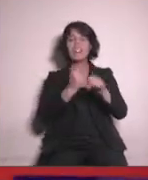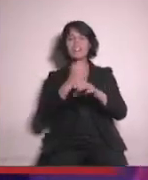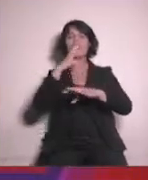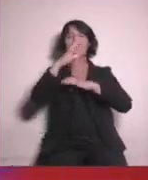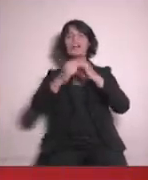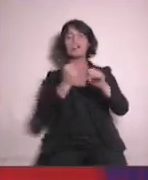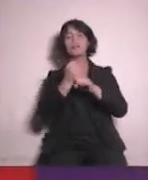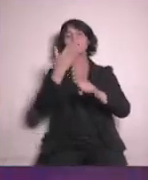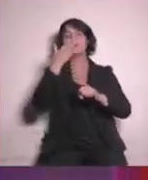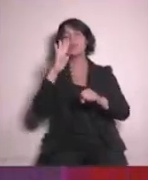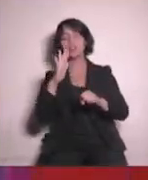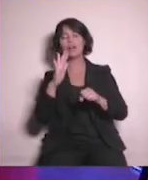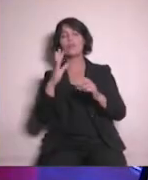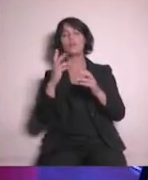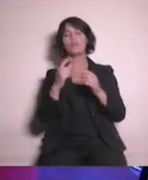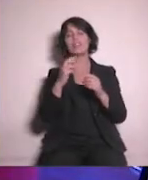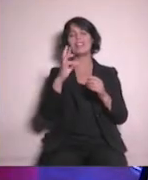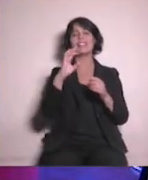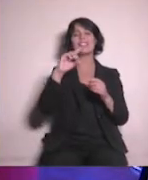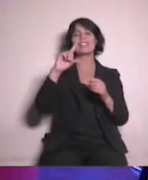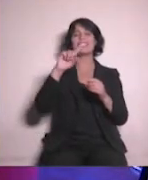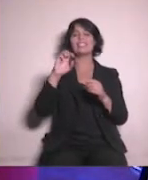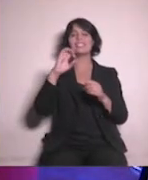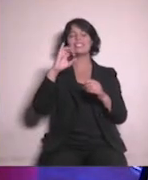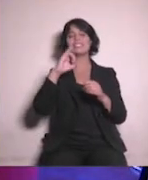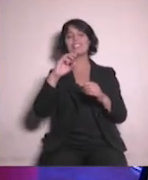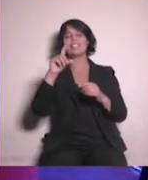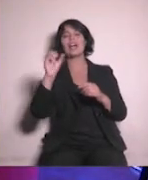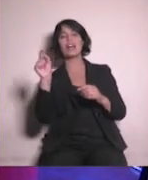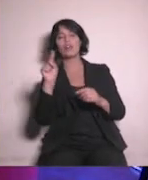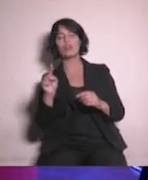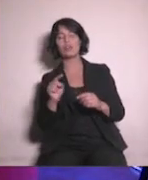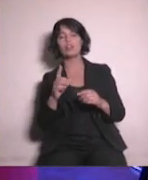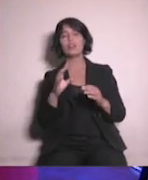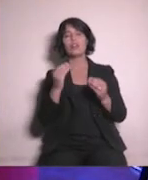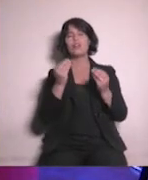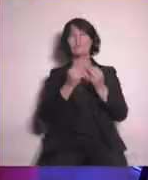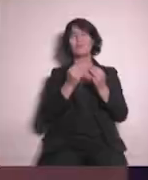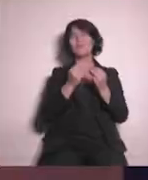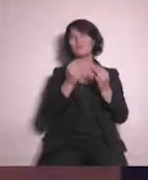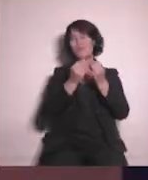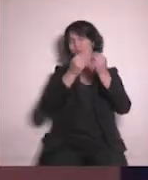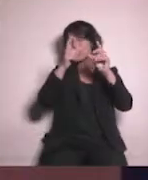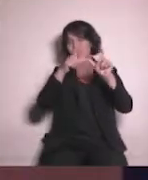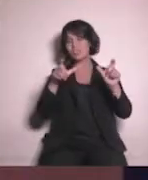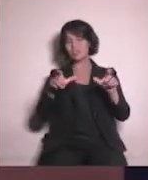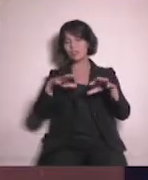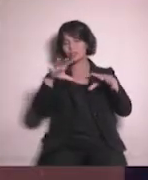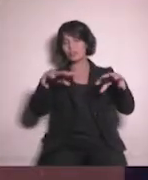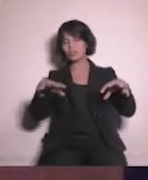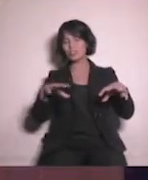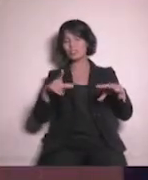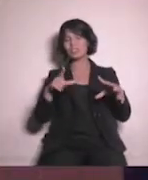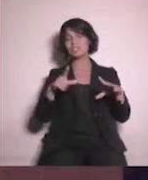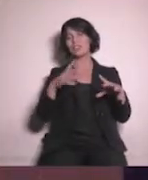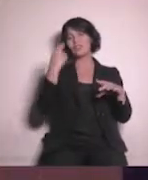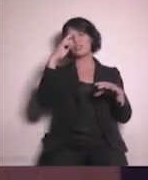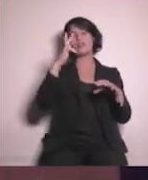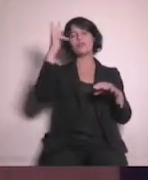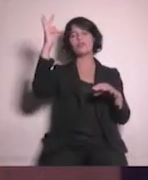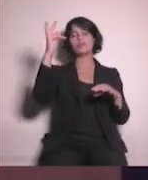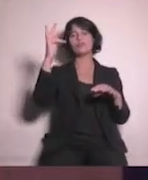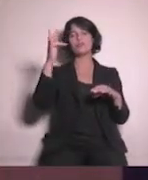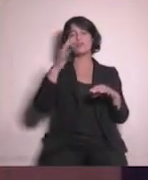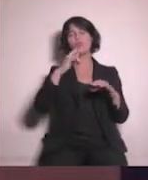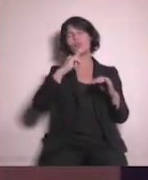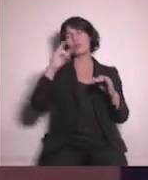más rezagos de los que hay. Muchos de ellos se aclaran después de mucho tiempo, porque la persona no se ha preocupado de ver que la